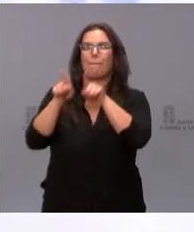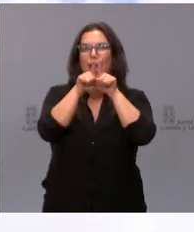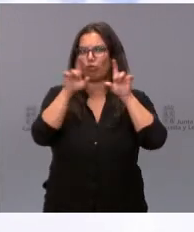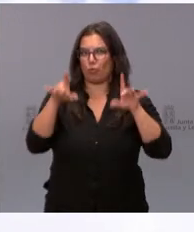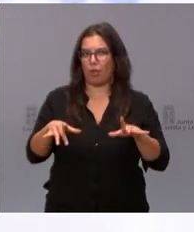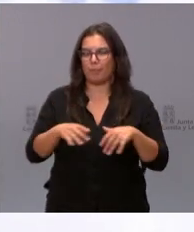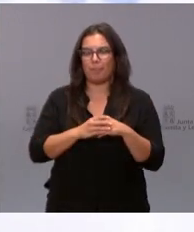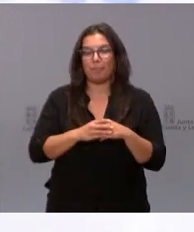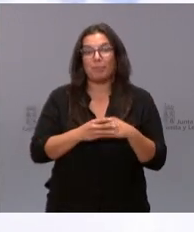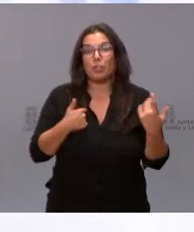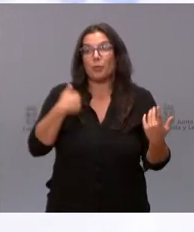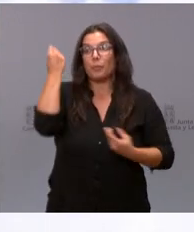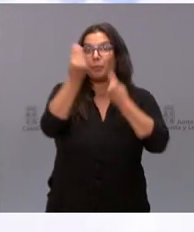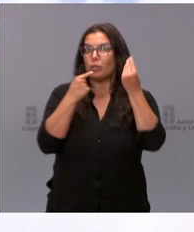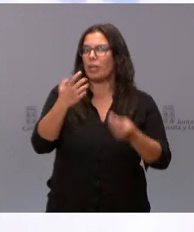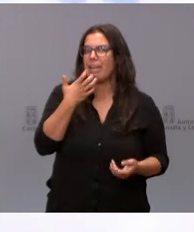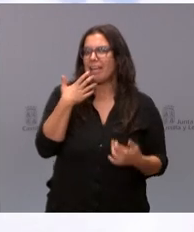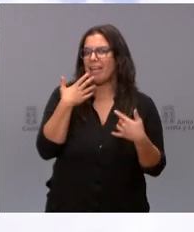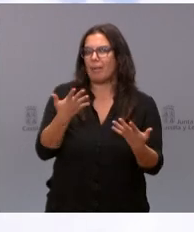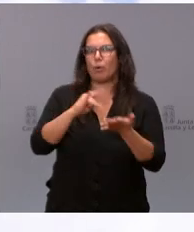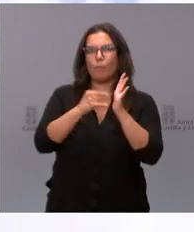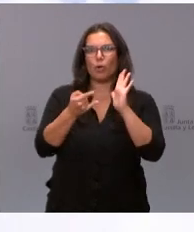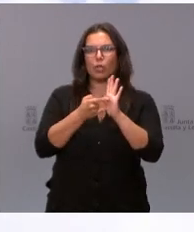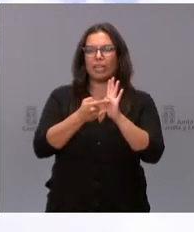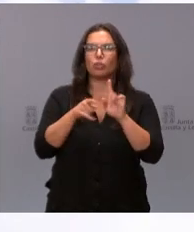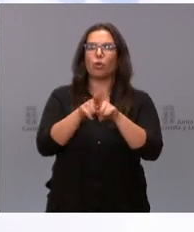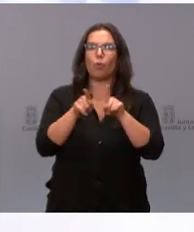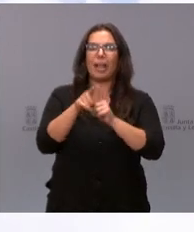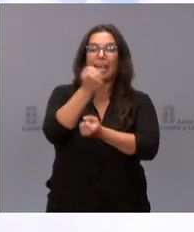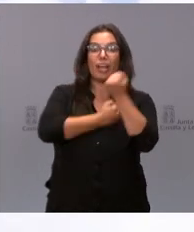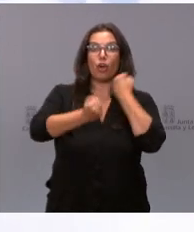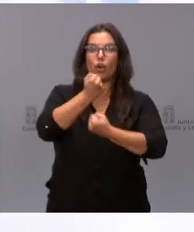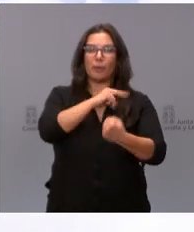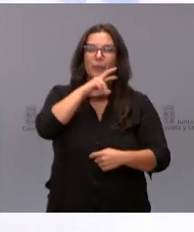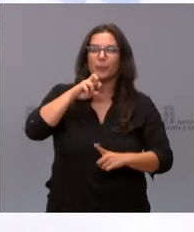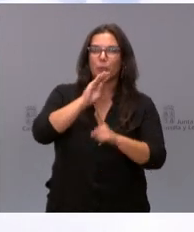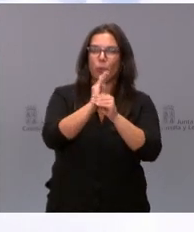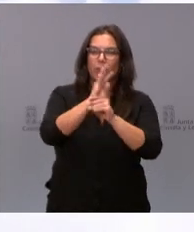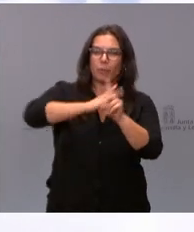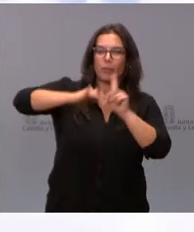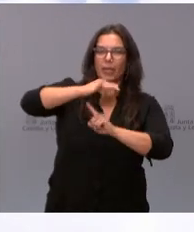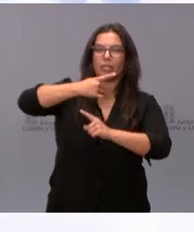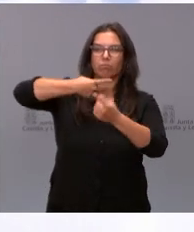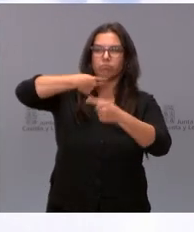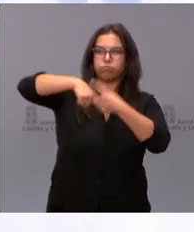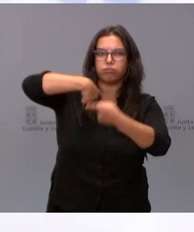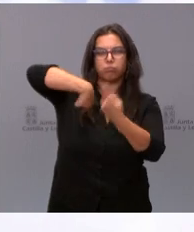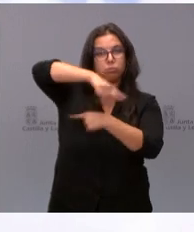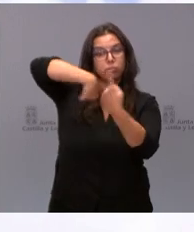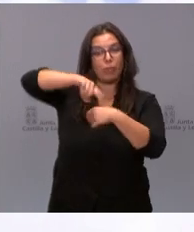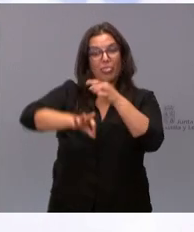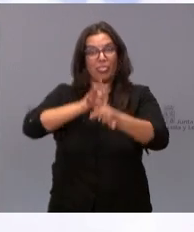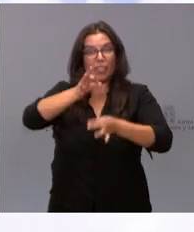este es un ejemplo de un proyecto de economía circular sostenible de gran impacto de gran impacto